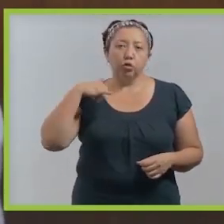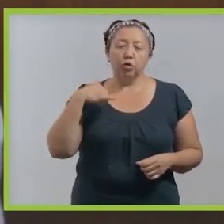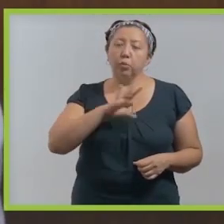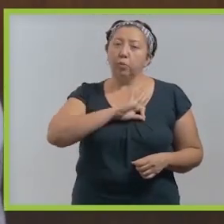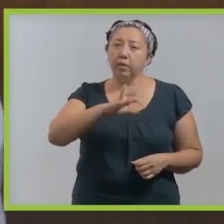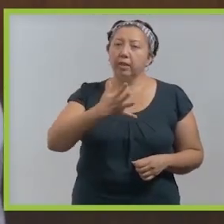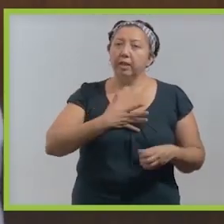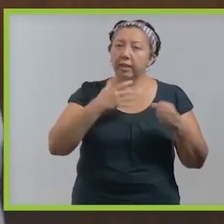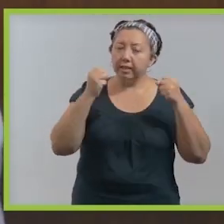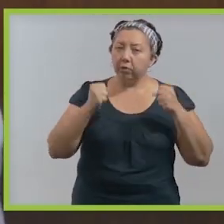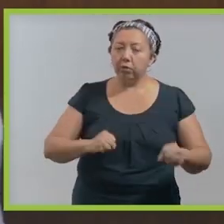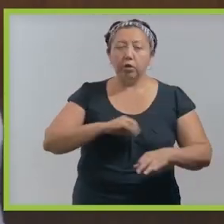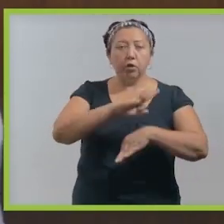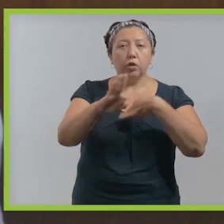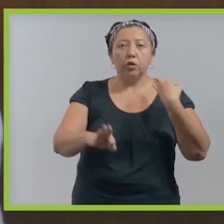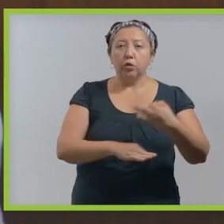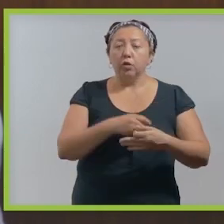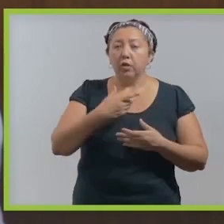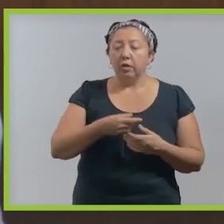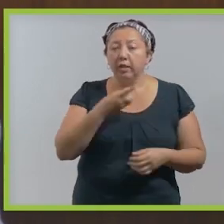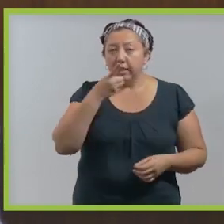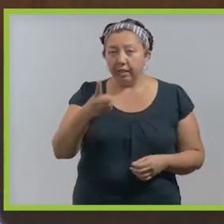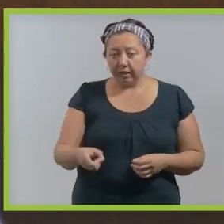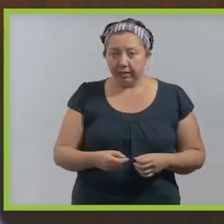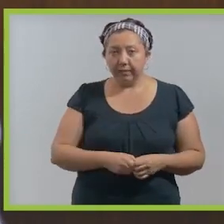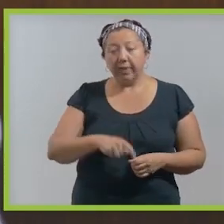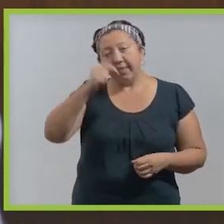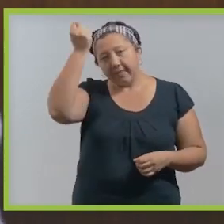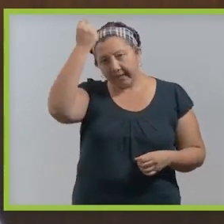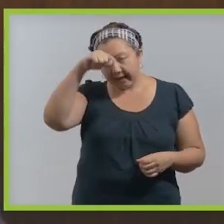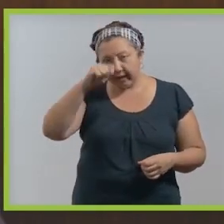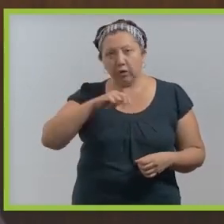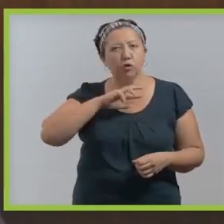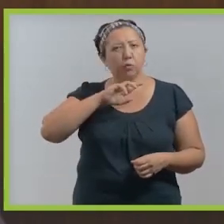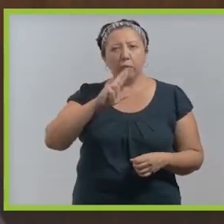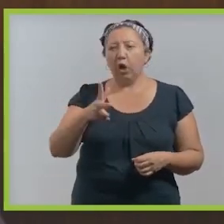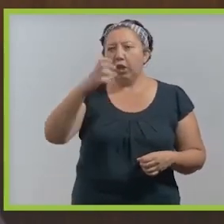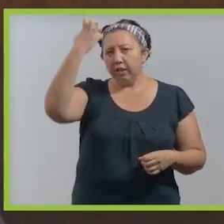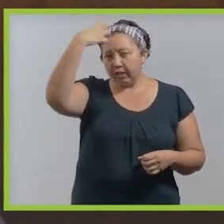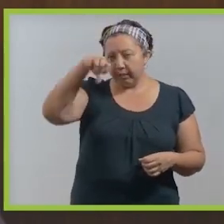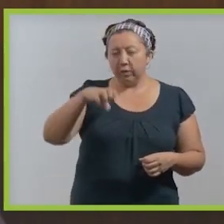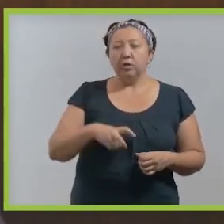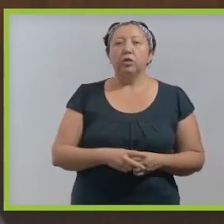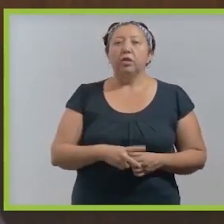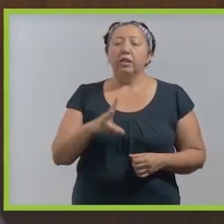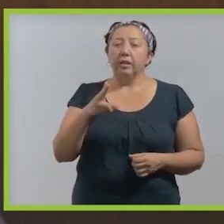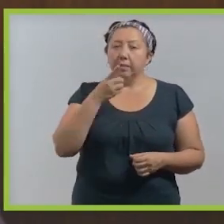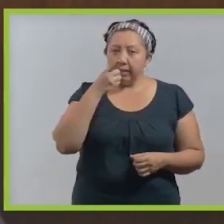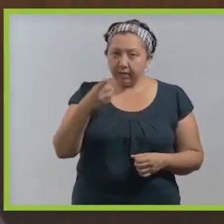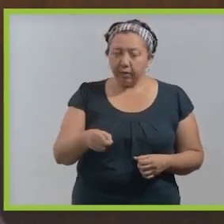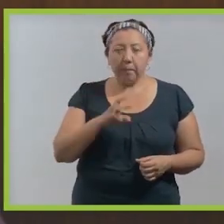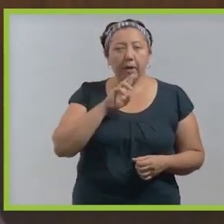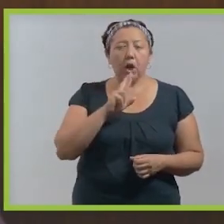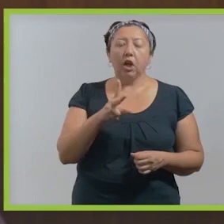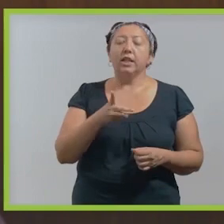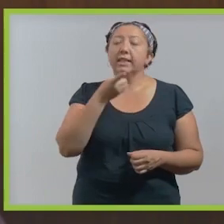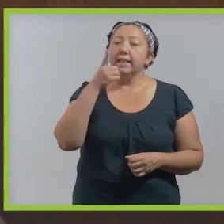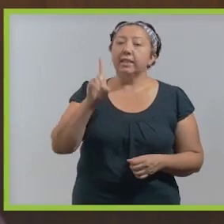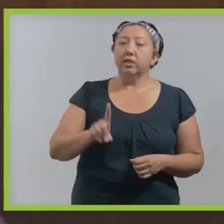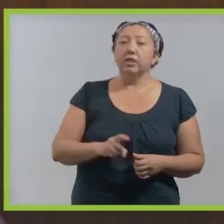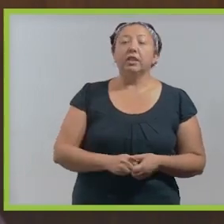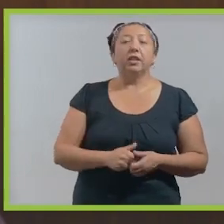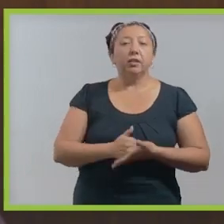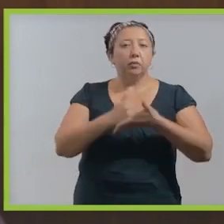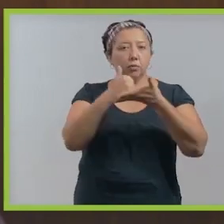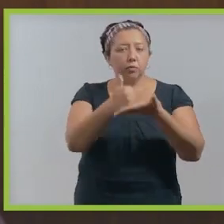yucatecos pueden tener la certeza que todo se toma desde una parte técnica, con los mejores expertos y, por supuesto, tomando las mejores decisiones que